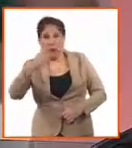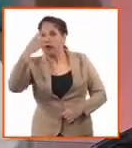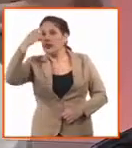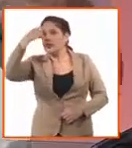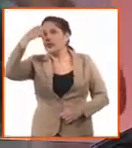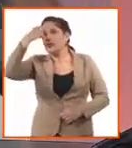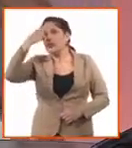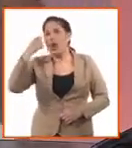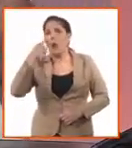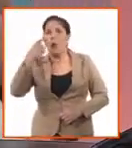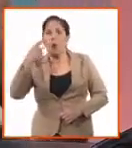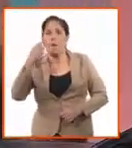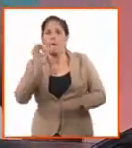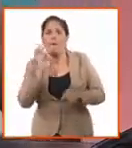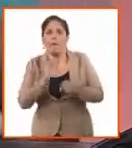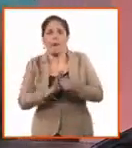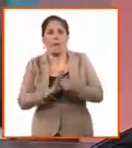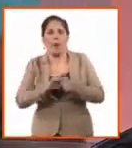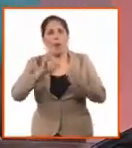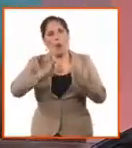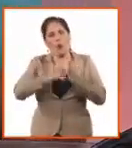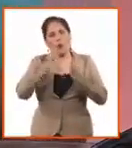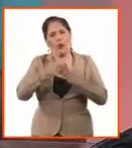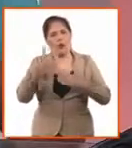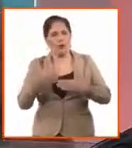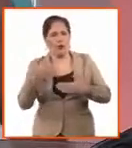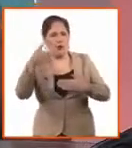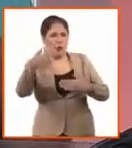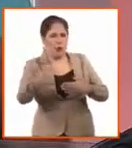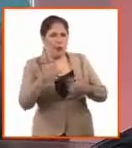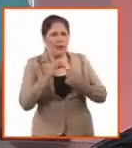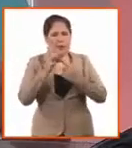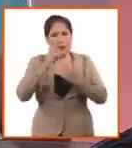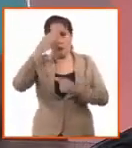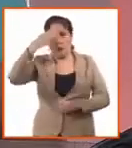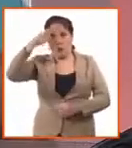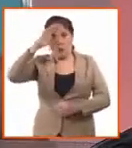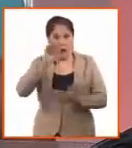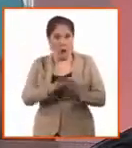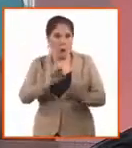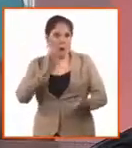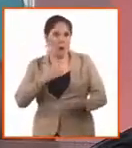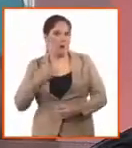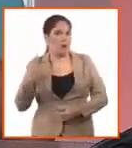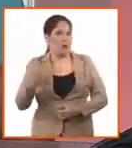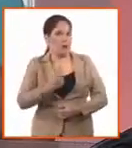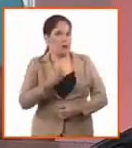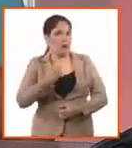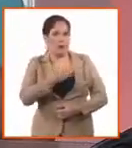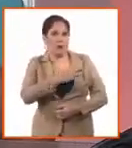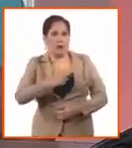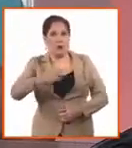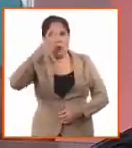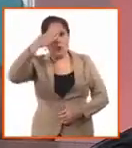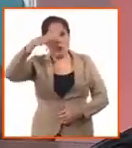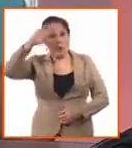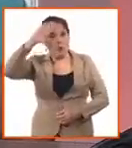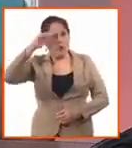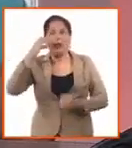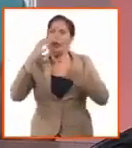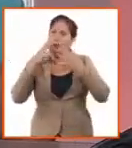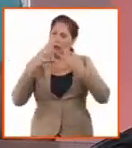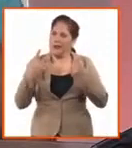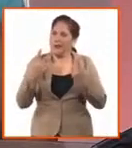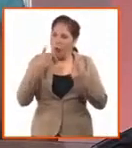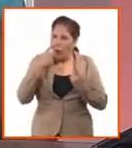lo ve como un principio lo veo como un proyecto pero también en el caso específico de cv y por el compromiso que tenía con la revolución cubana lo ve como una necesidad